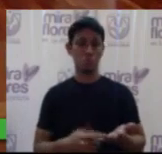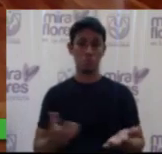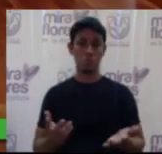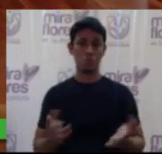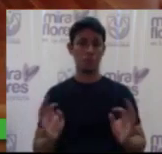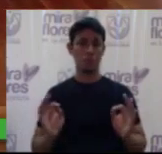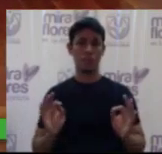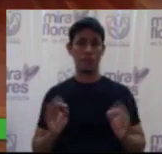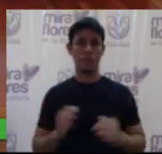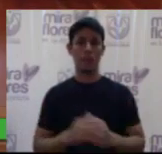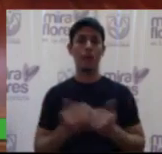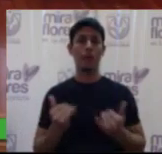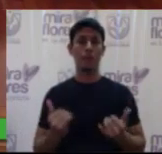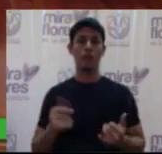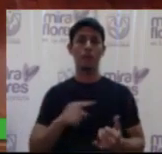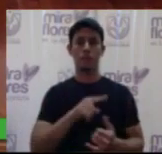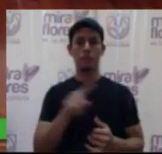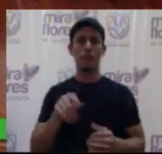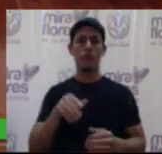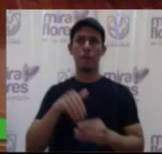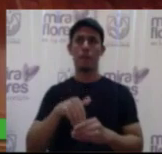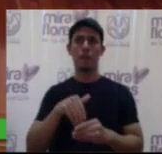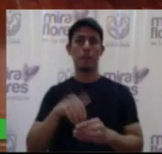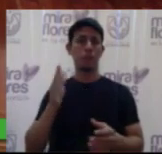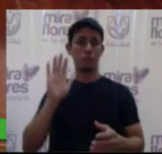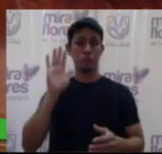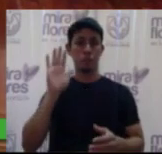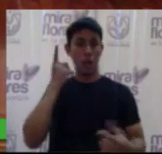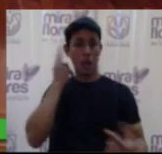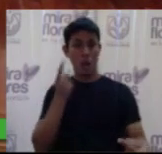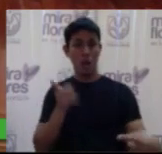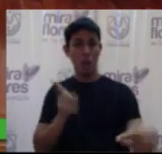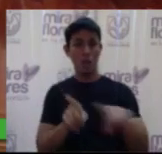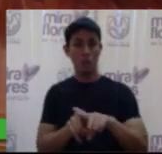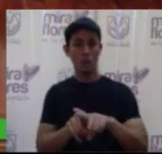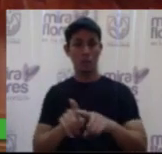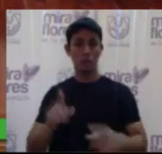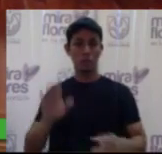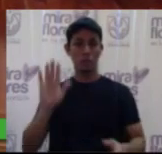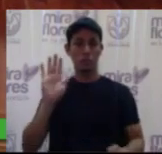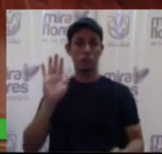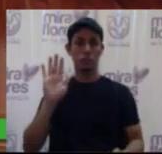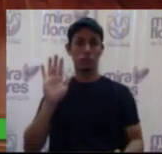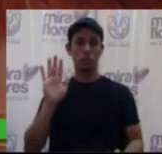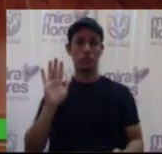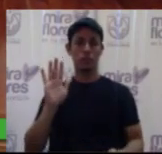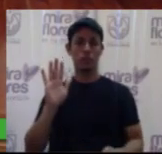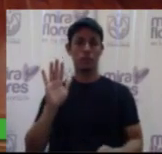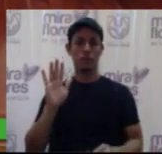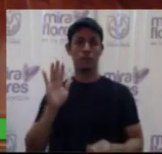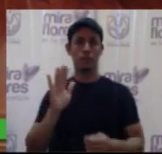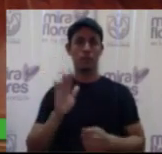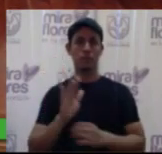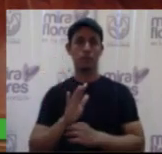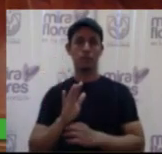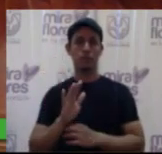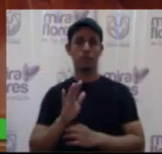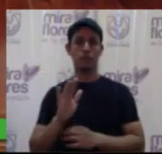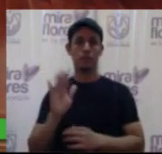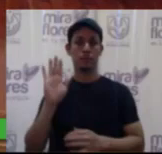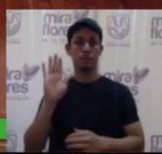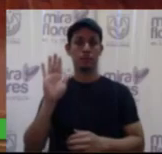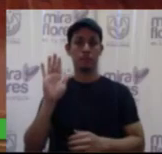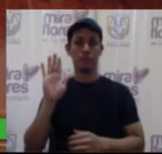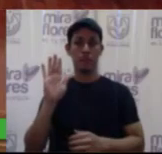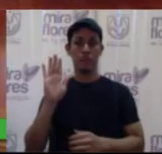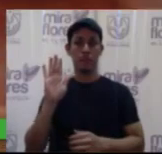debate, procedemos al voto. Aquellos miembros del consejo que estén a favor de aprobar el proyecto en mención, síganse a expresarlo en señal de conformidad.